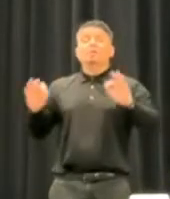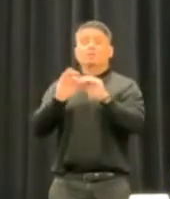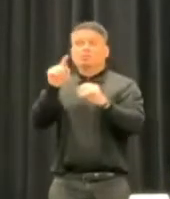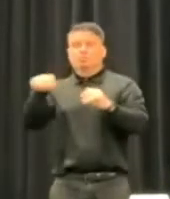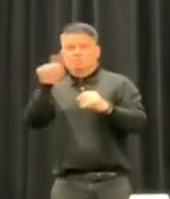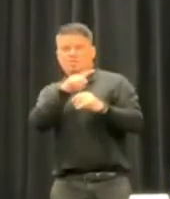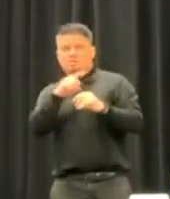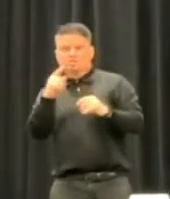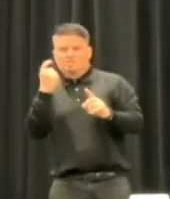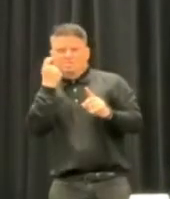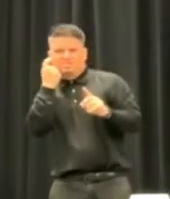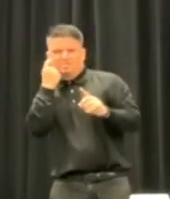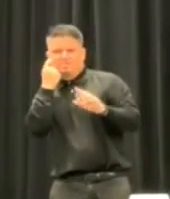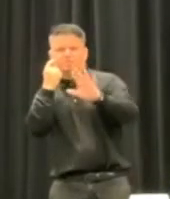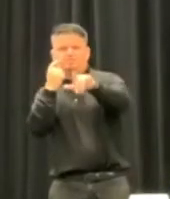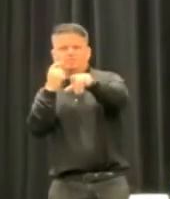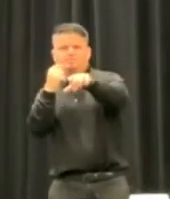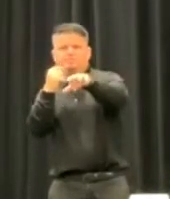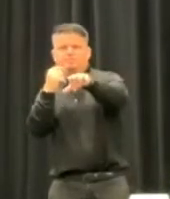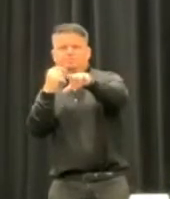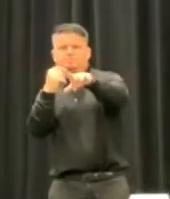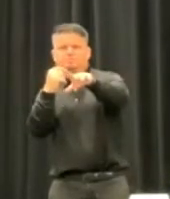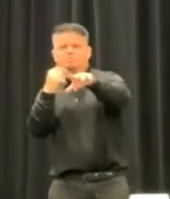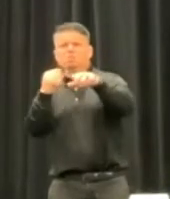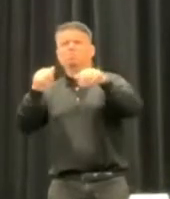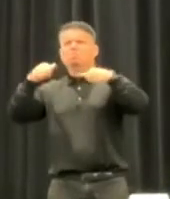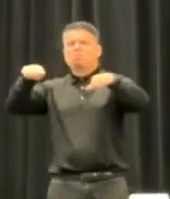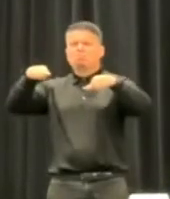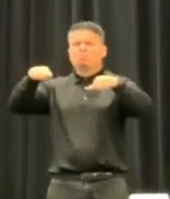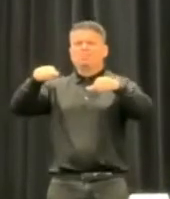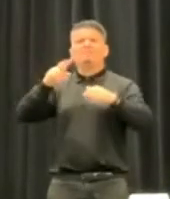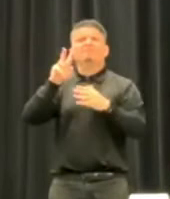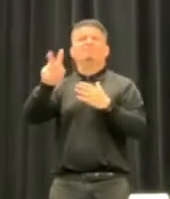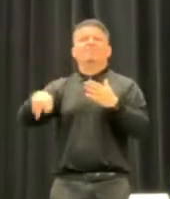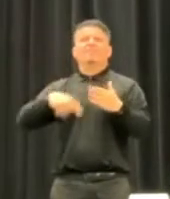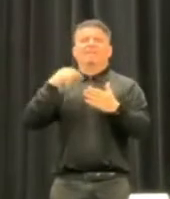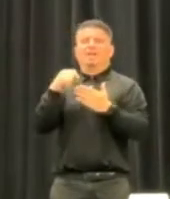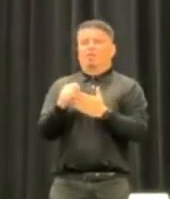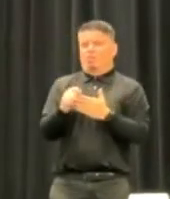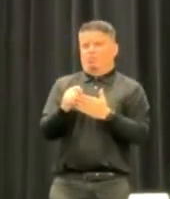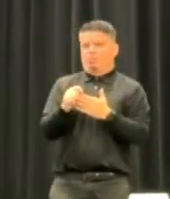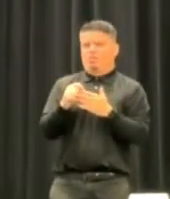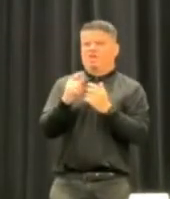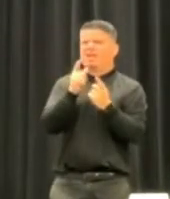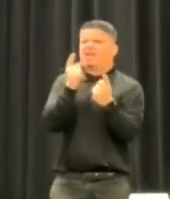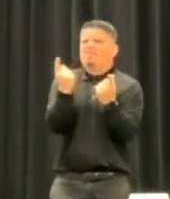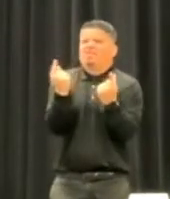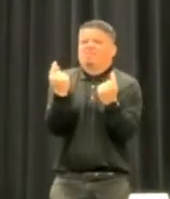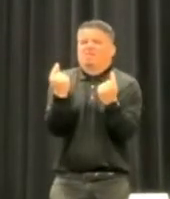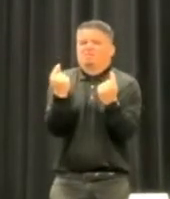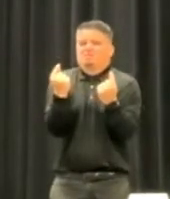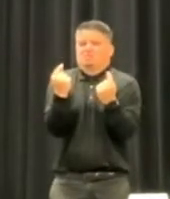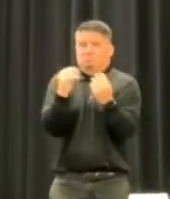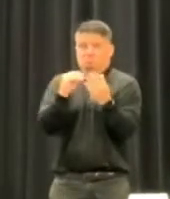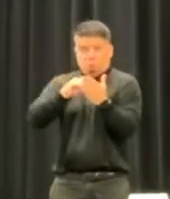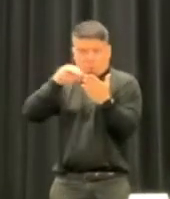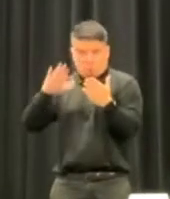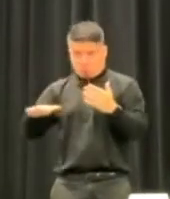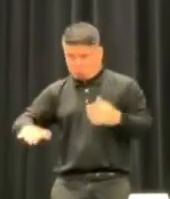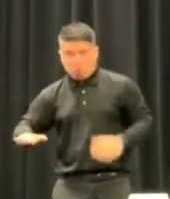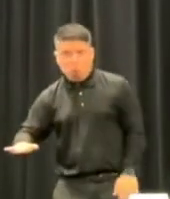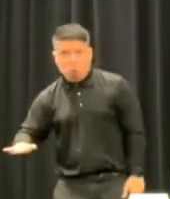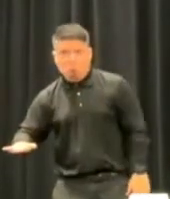vídeo donde le muestra a los padres la experiencia completa del estudiante desde que entra hasta que sale y todas las dinámicas de